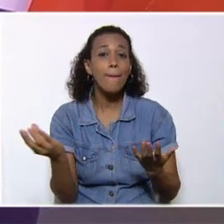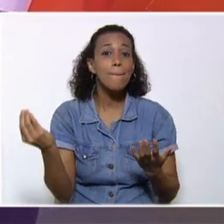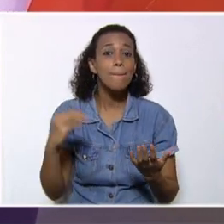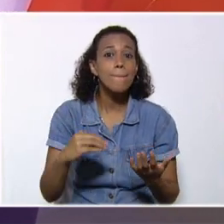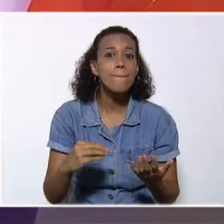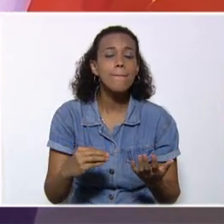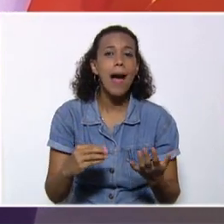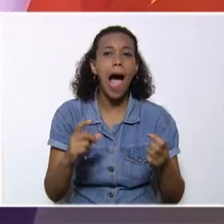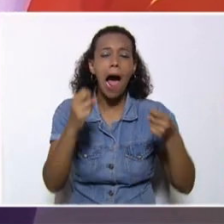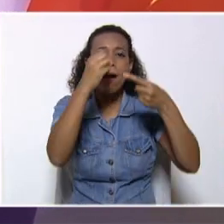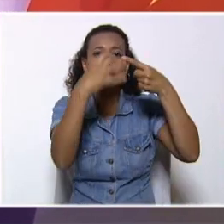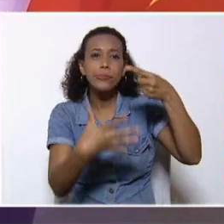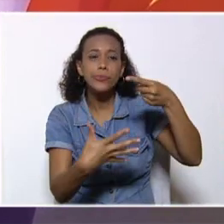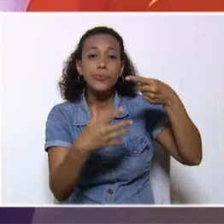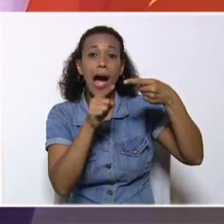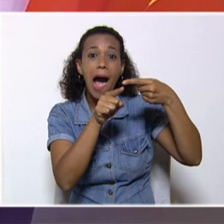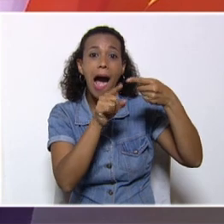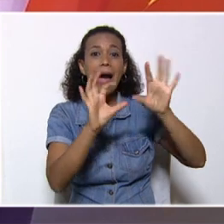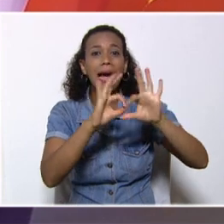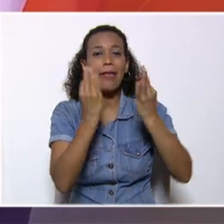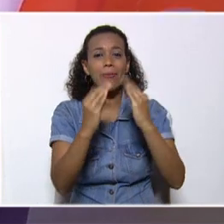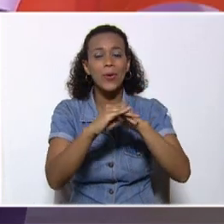además, conseguirás el enlace